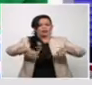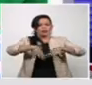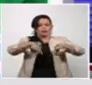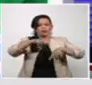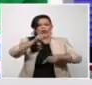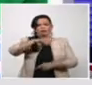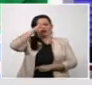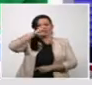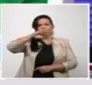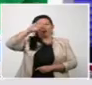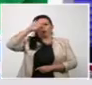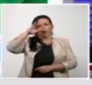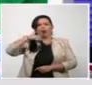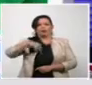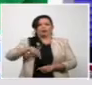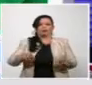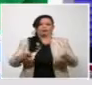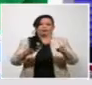manera de resumen,